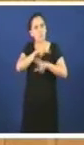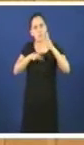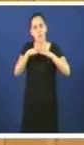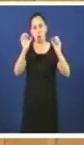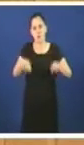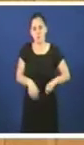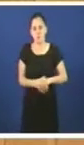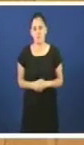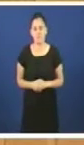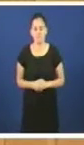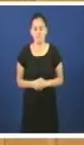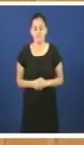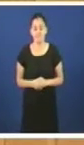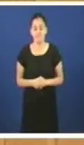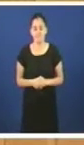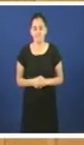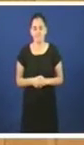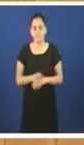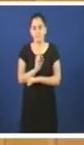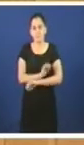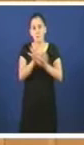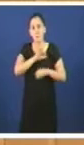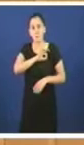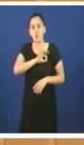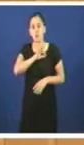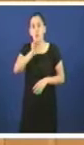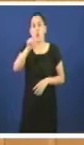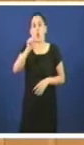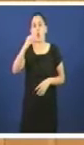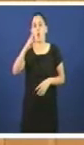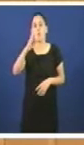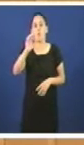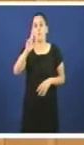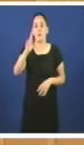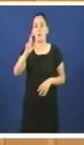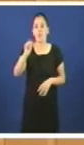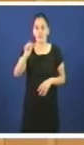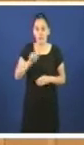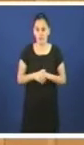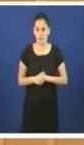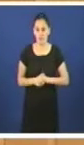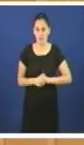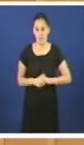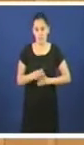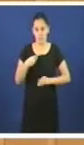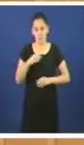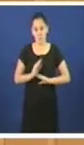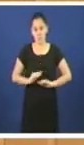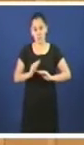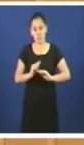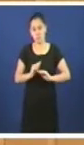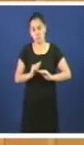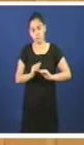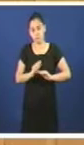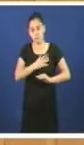evidentemente el señor lobeira a disposición o diálogo a disposición o consenso que dura muy poco